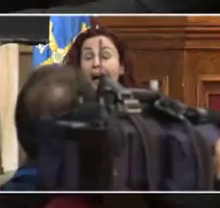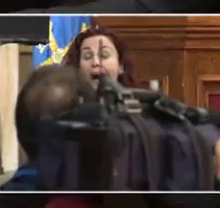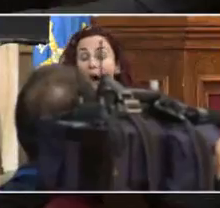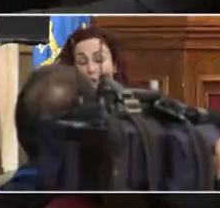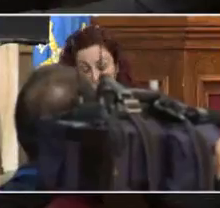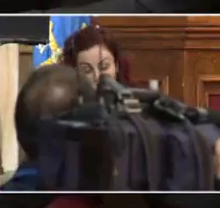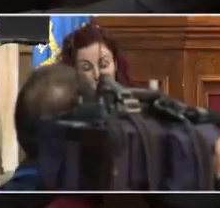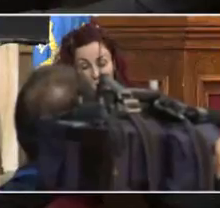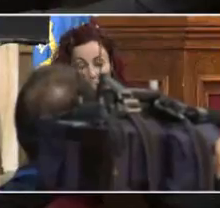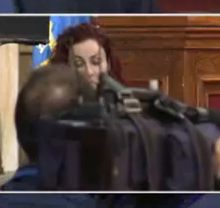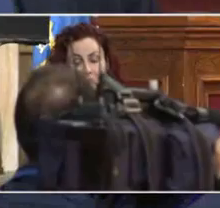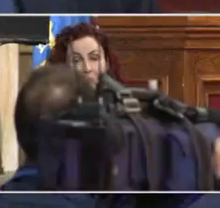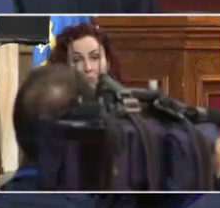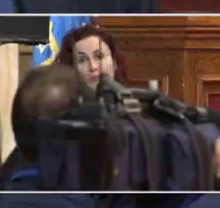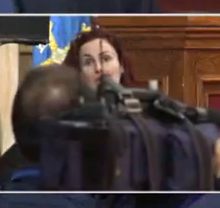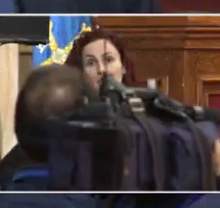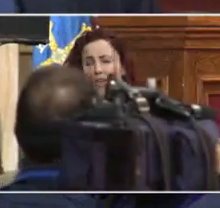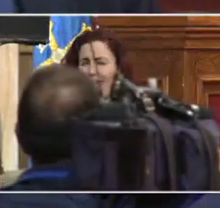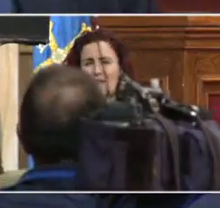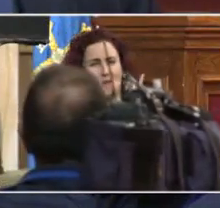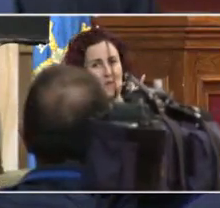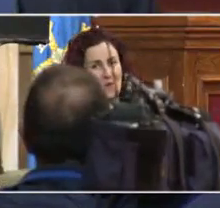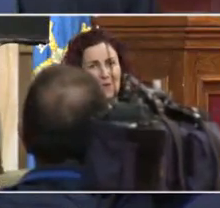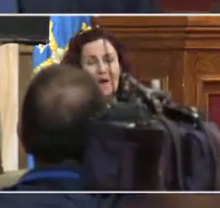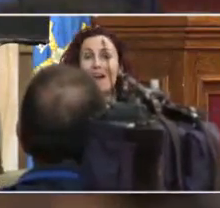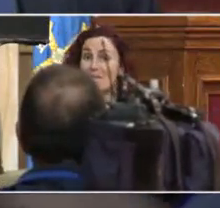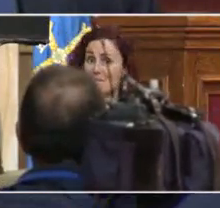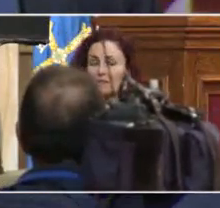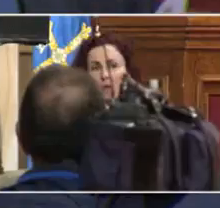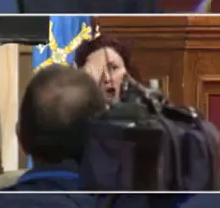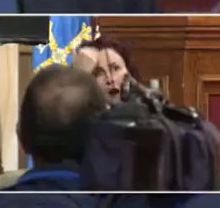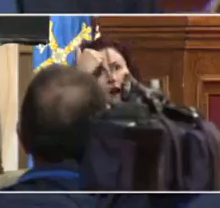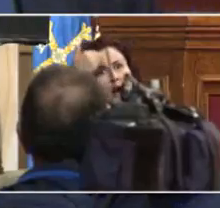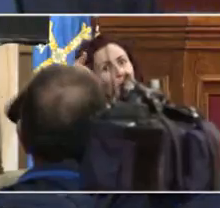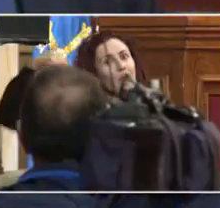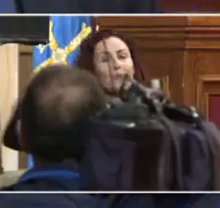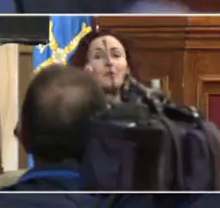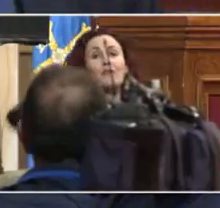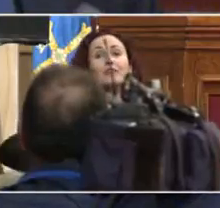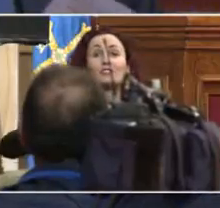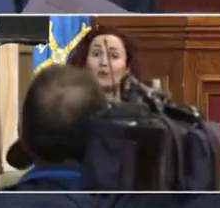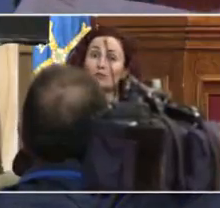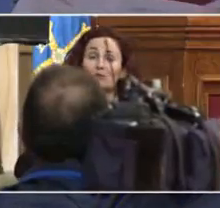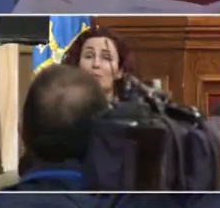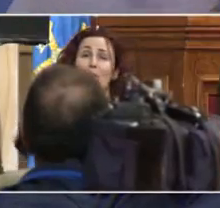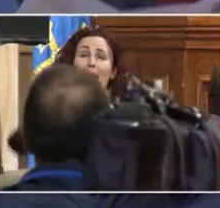propia autobiografía, es una copia exacta de las memorias del profesor Günter Frager.